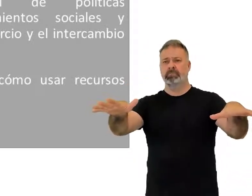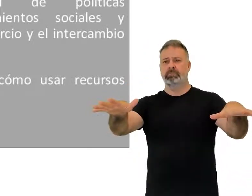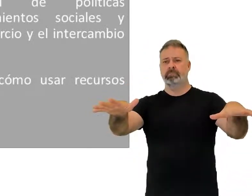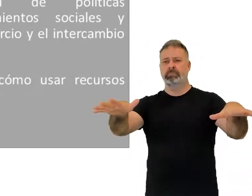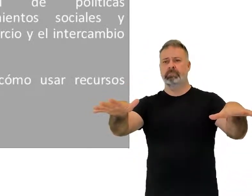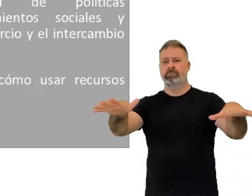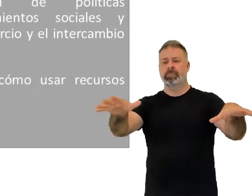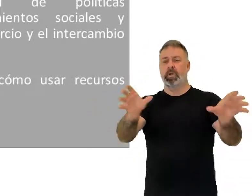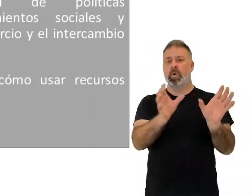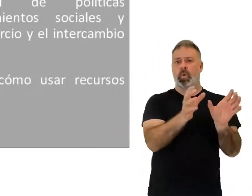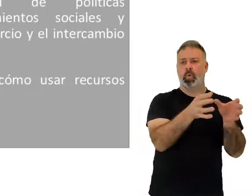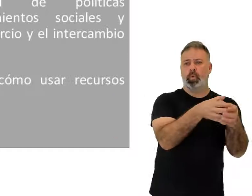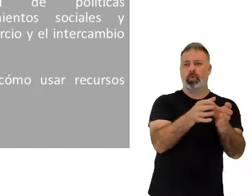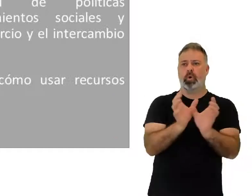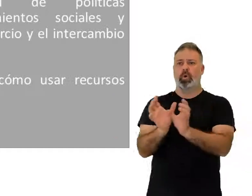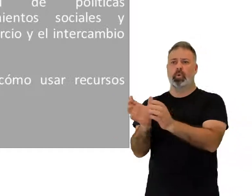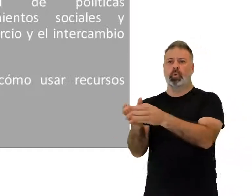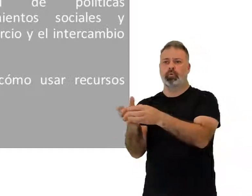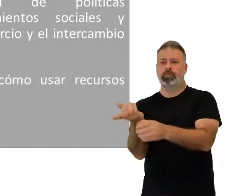de un grupo a otro.